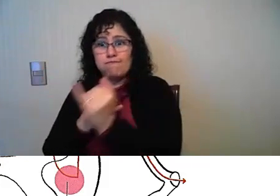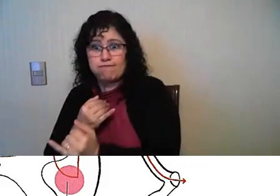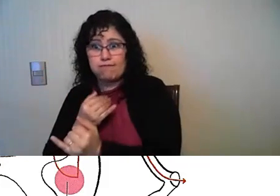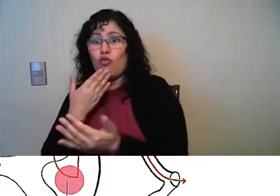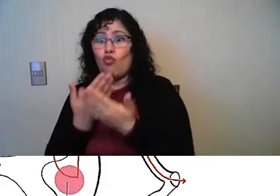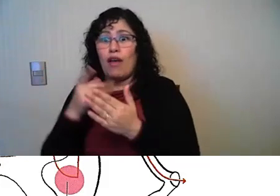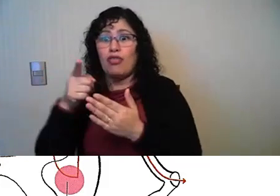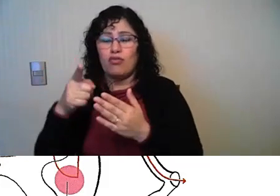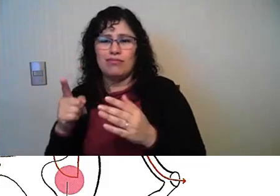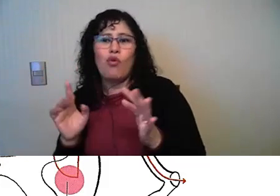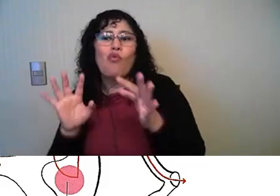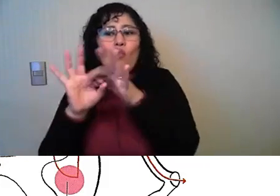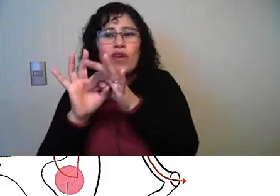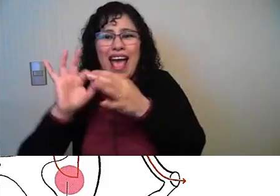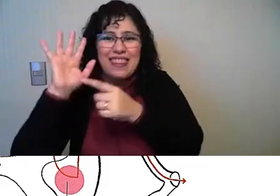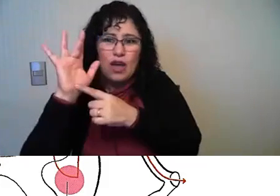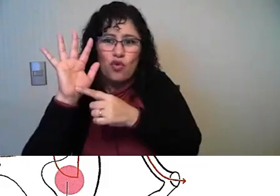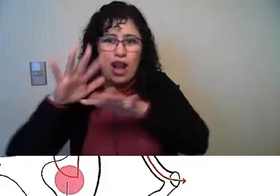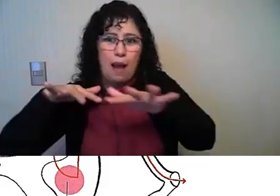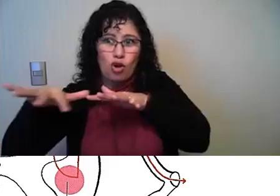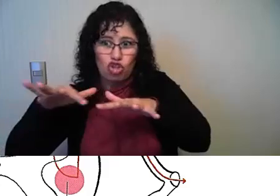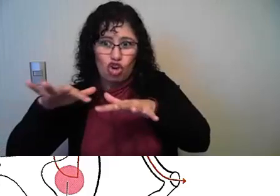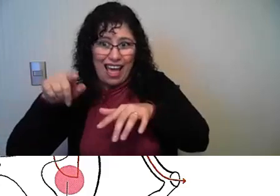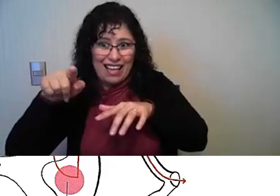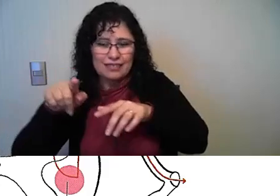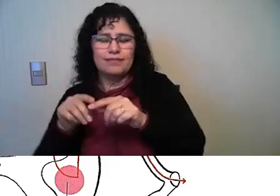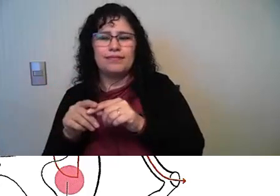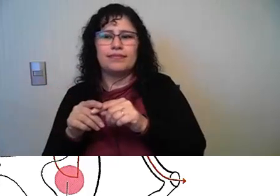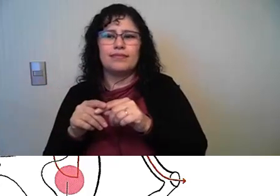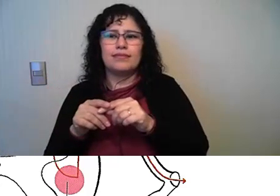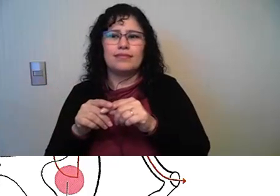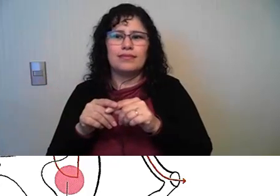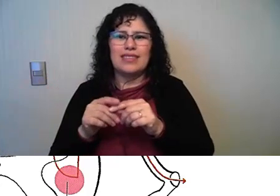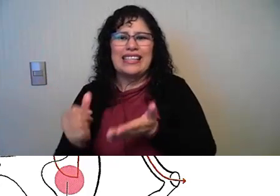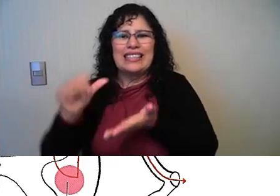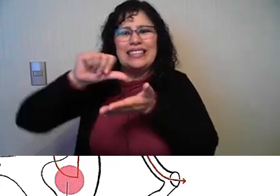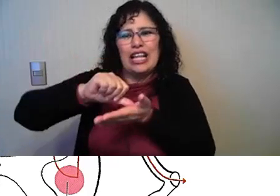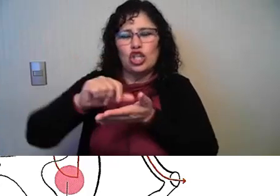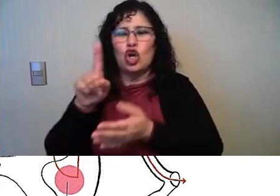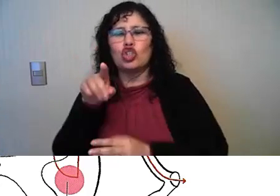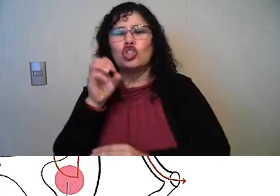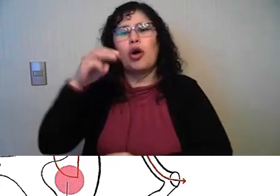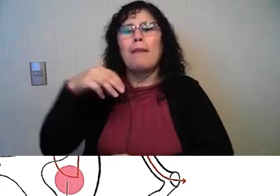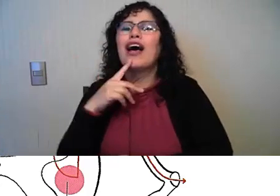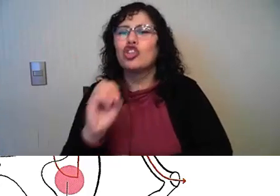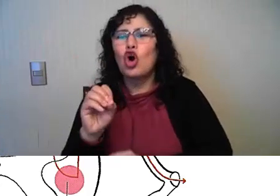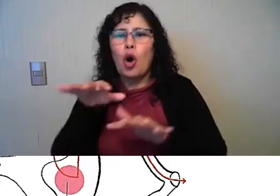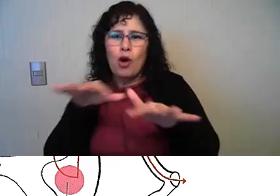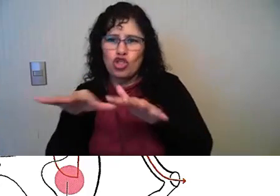neurona motora del centro somatomotor somático, ¿ya? También conocida